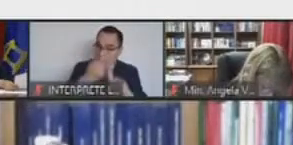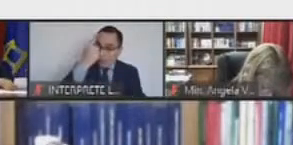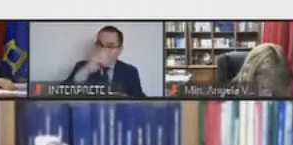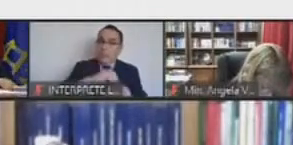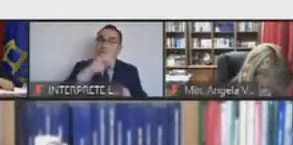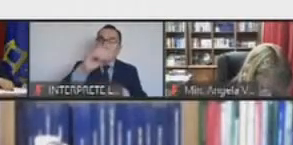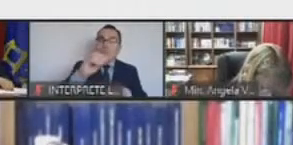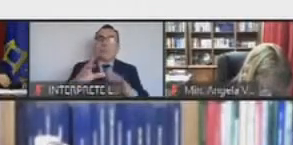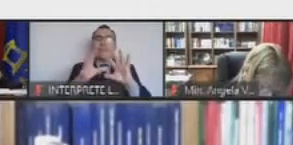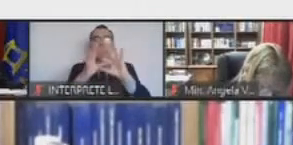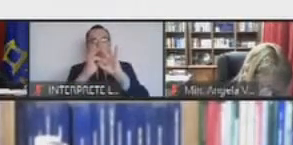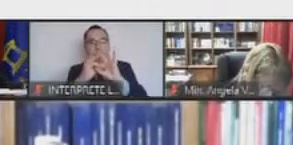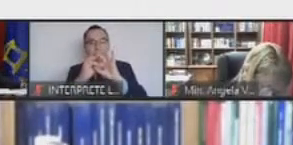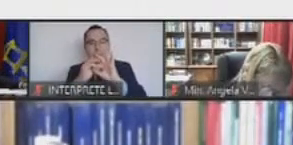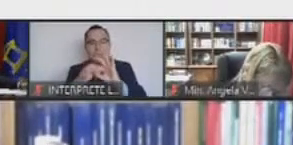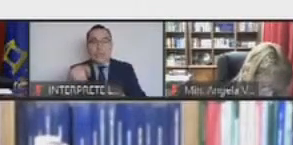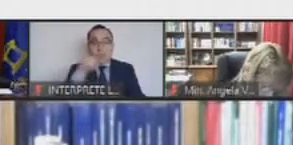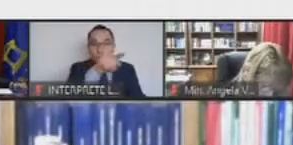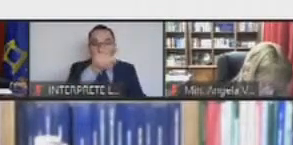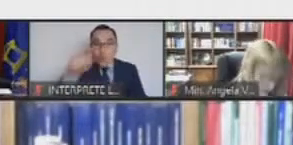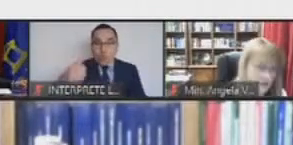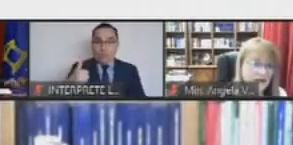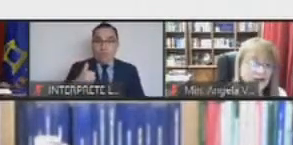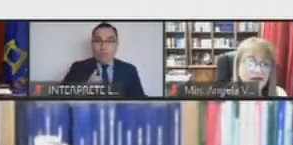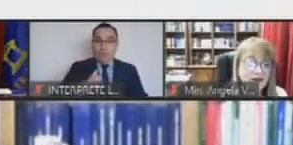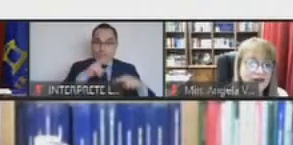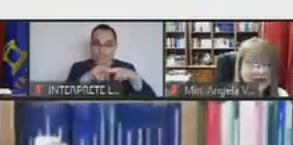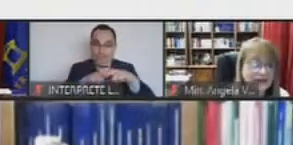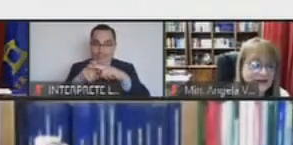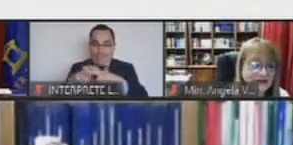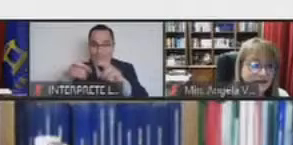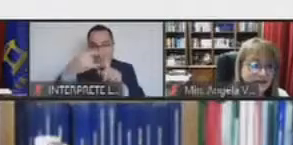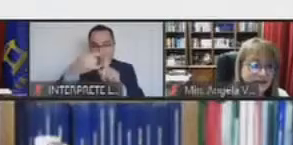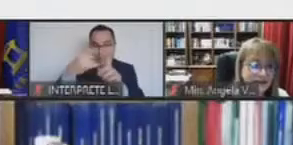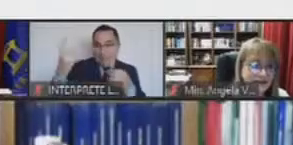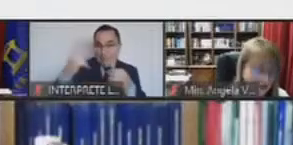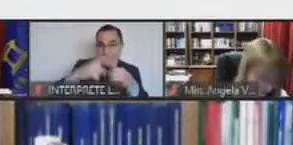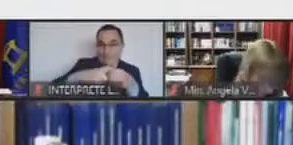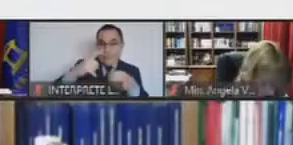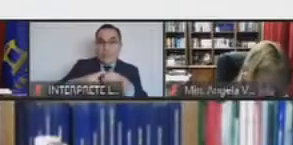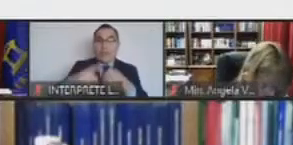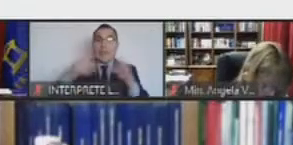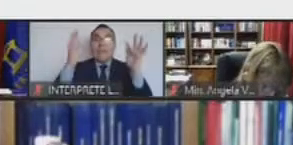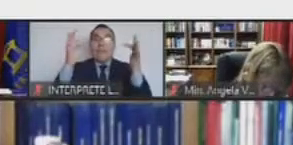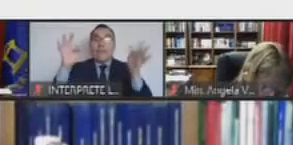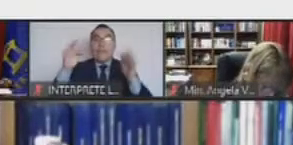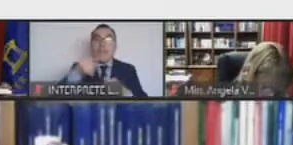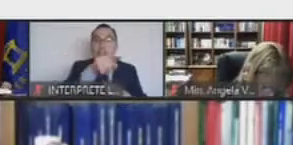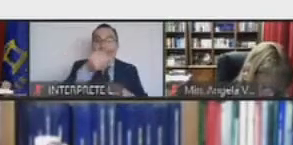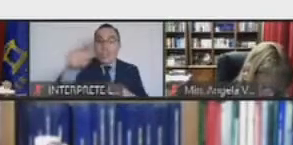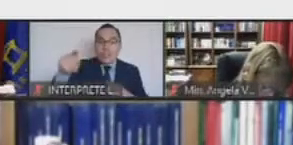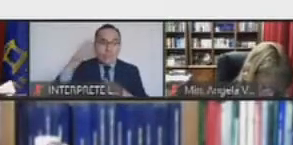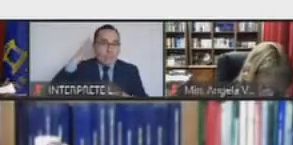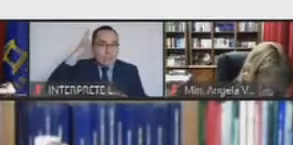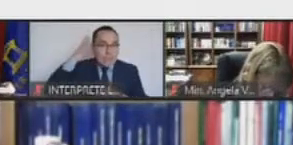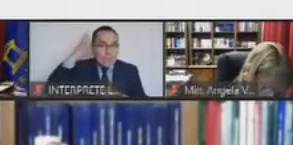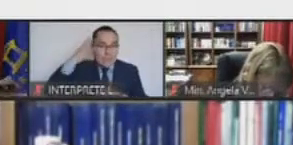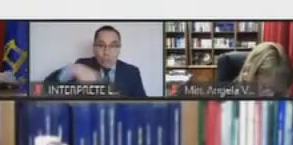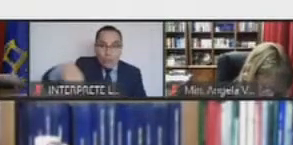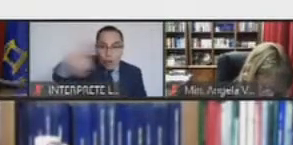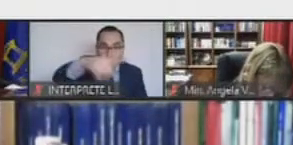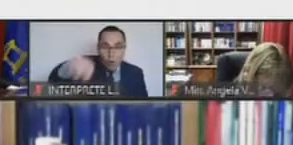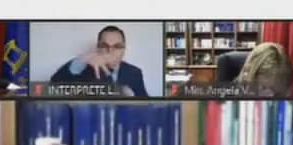agradecer vuestra asistencia y felicitar a los organizadores de este seminario, porque el Poder